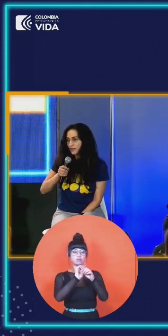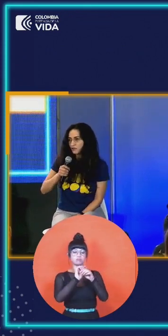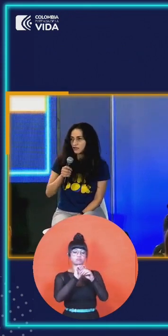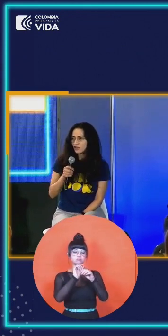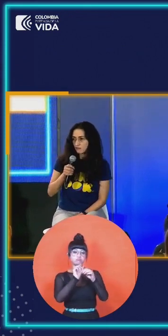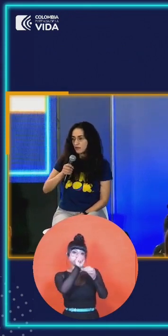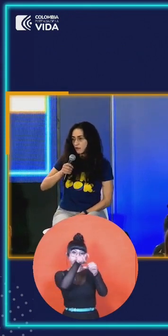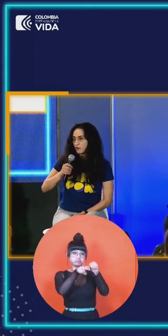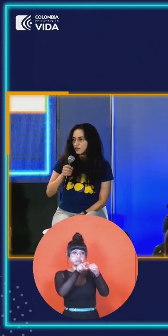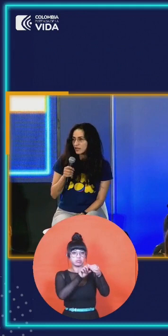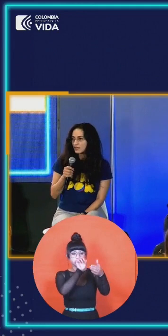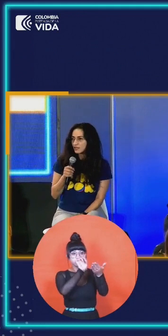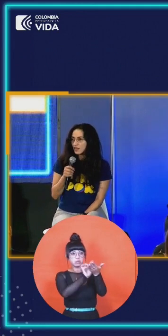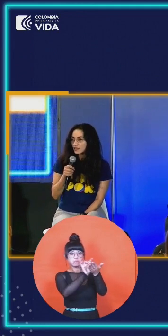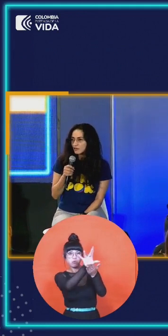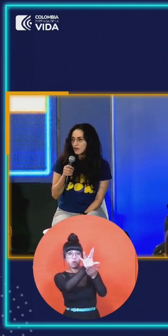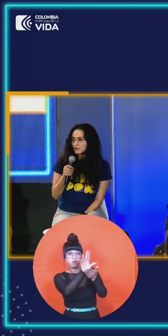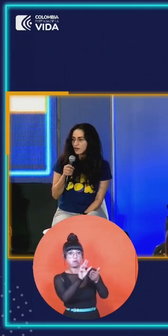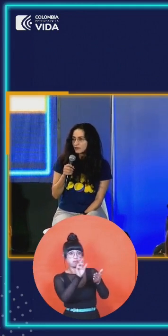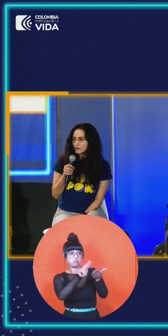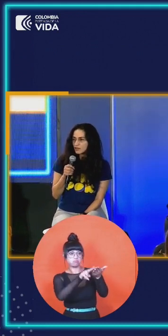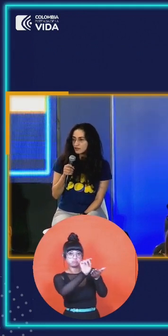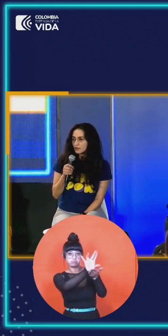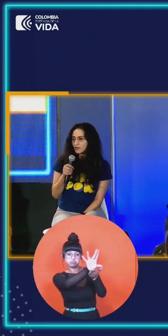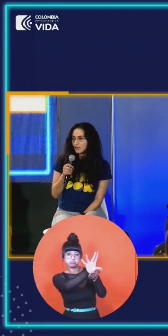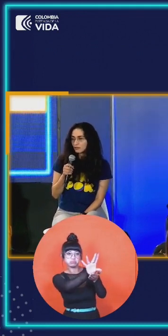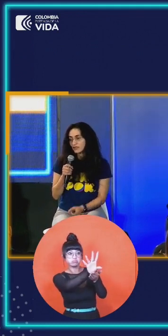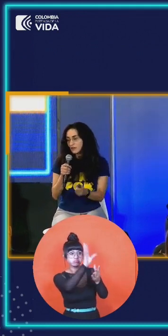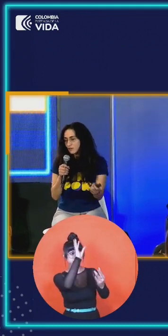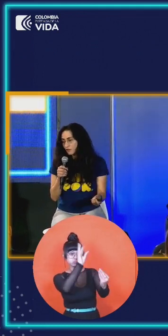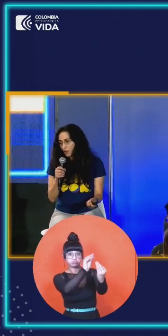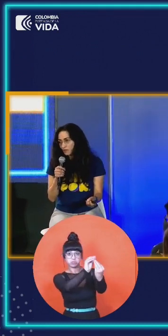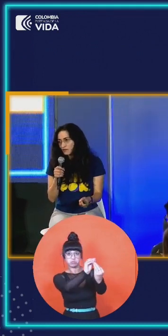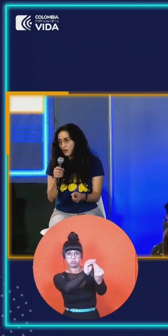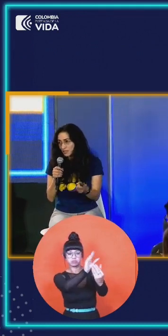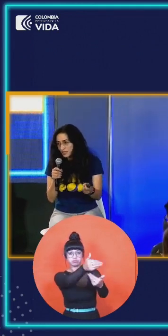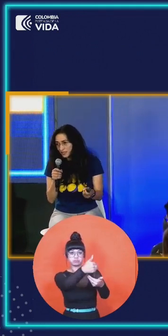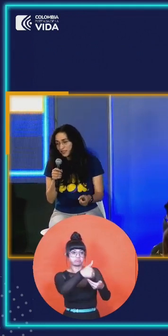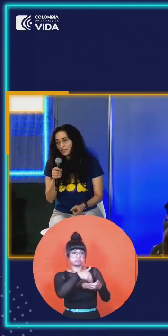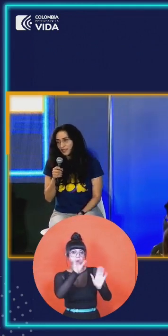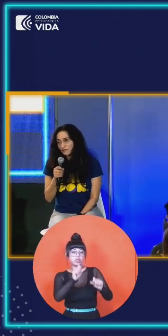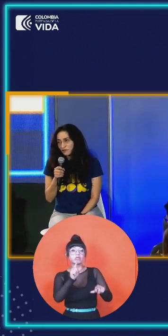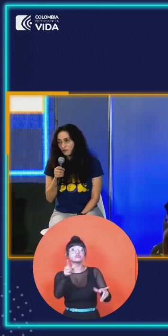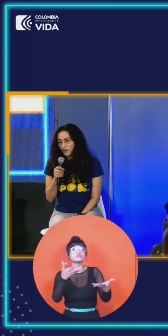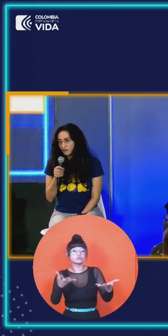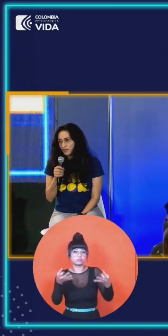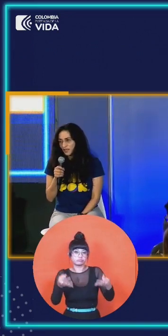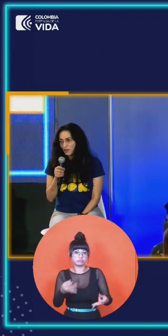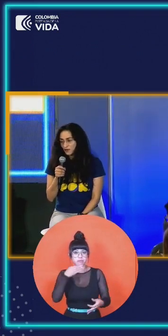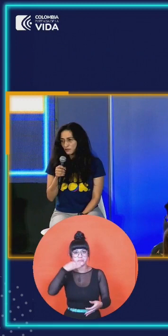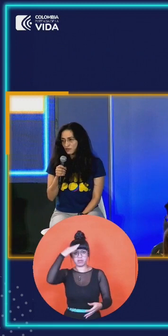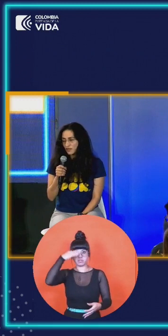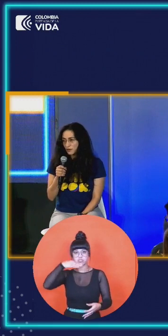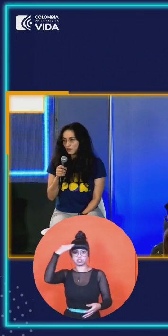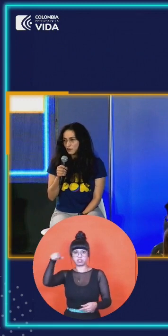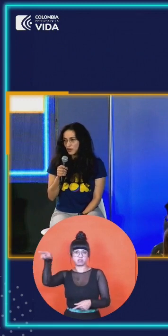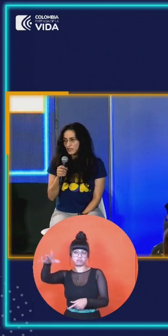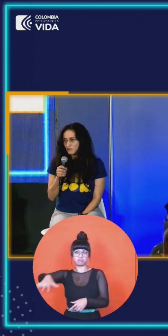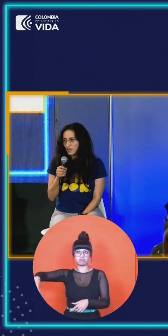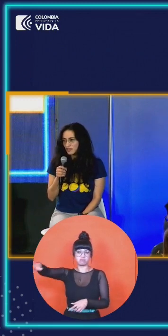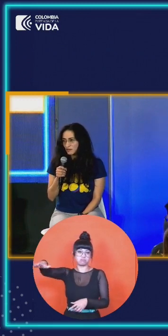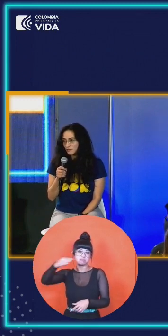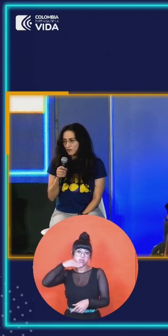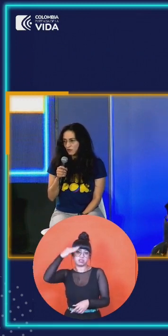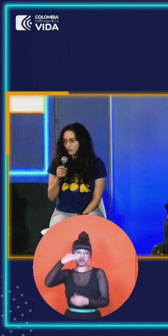parte de las cosas que PicPoc quiere estar haciendo en la ciudad. De hecho, pues estamos ubicados en Medellín, con más facilidad lo hacemos en algunos lugares